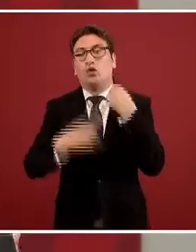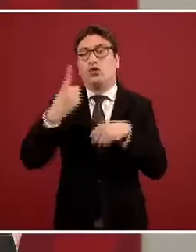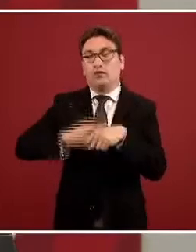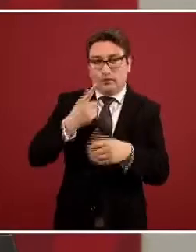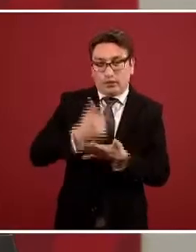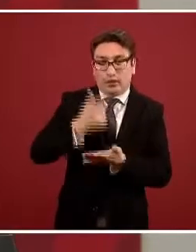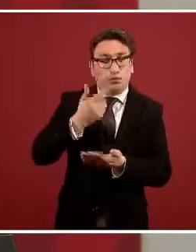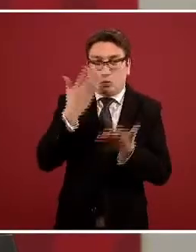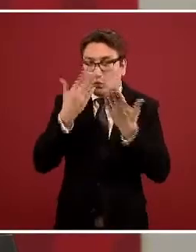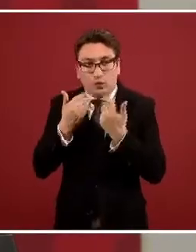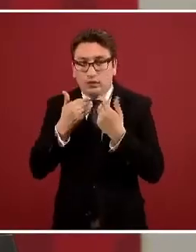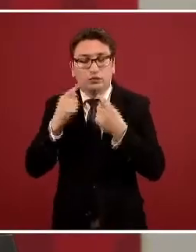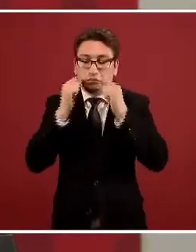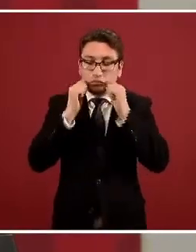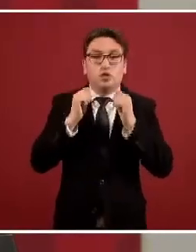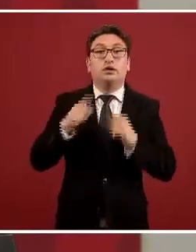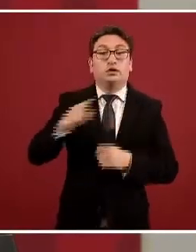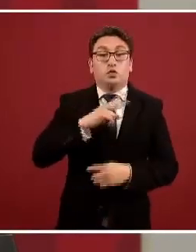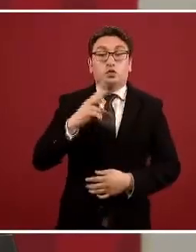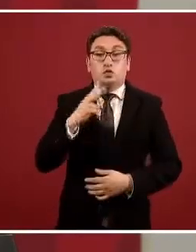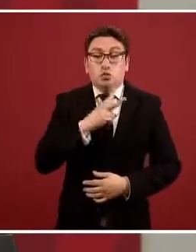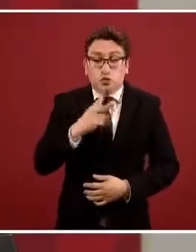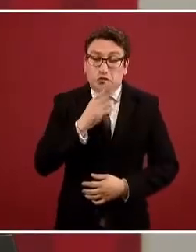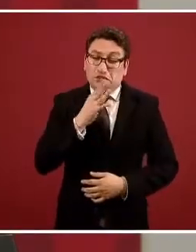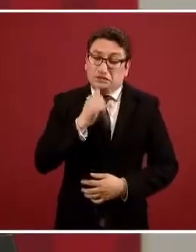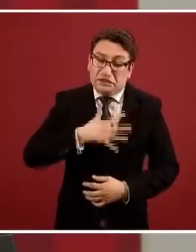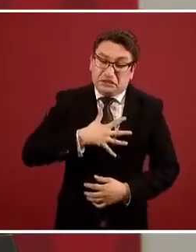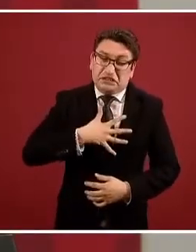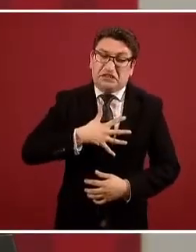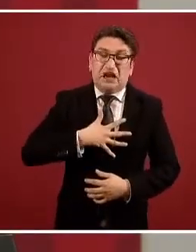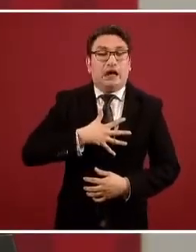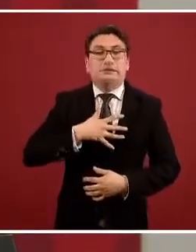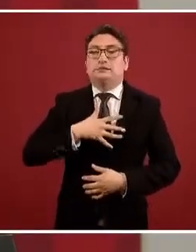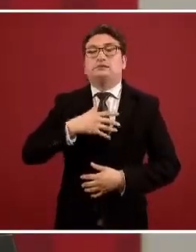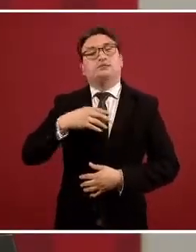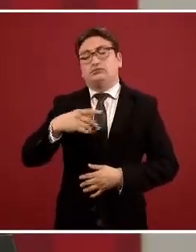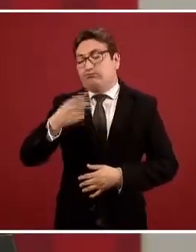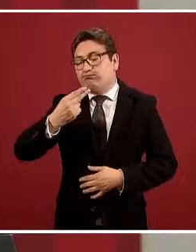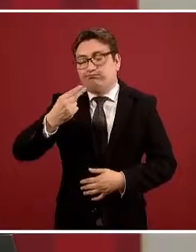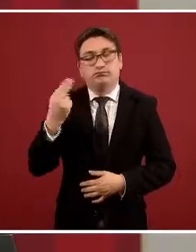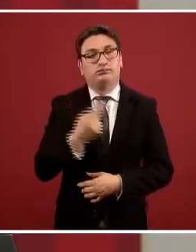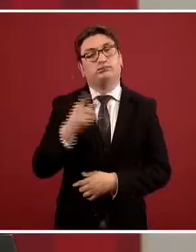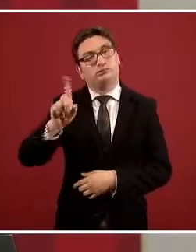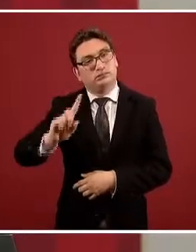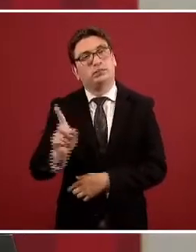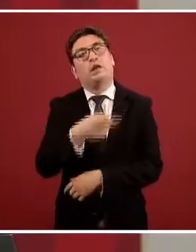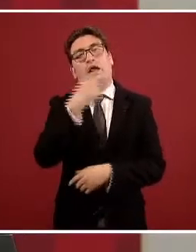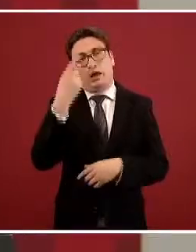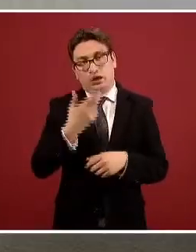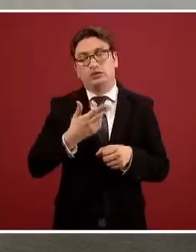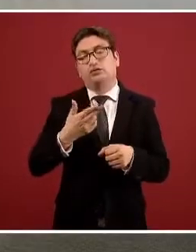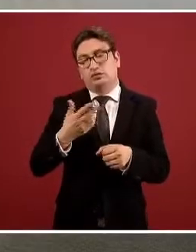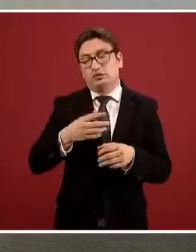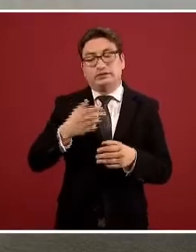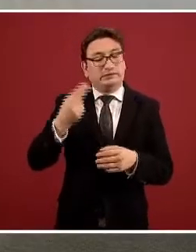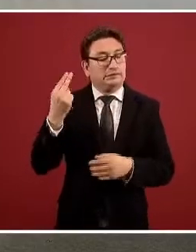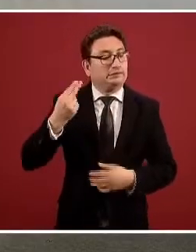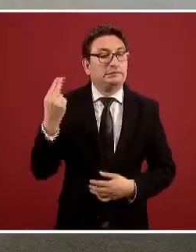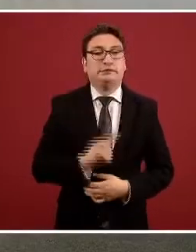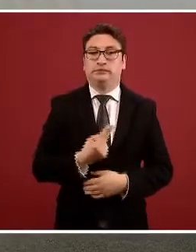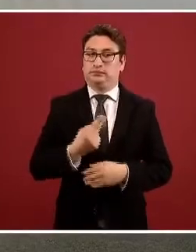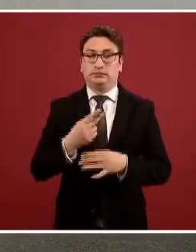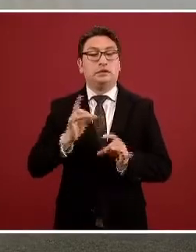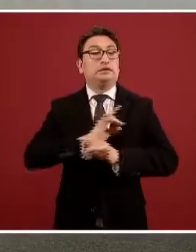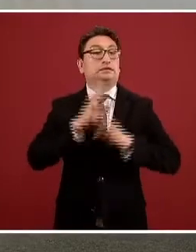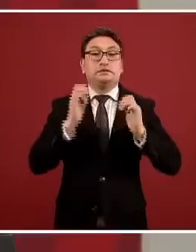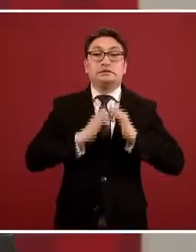crónicas, si presentaran dificultad respiratoria, es motivo suficiente para considerarlo de atención emergente a cualquier hora